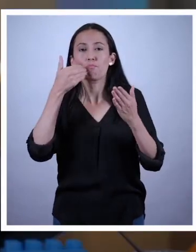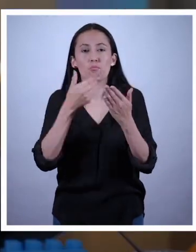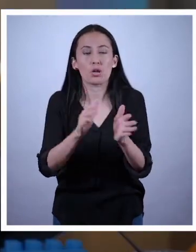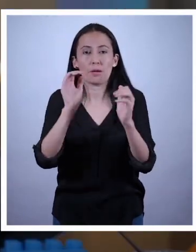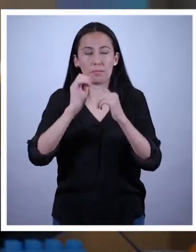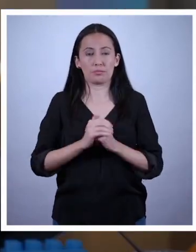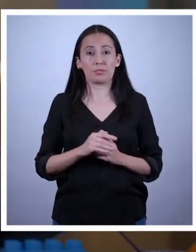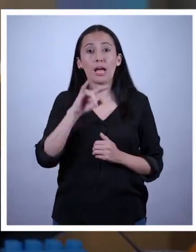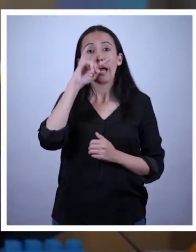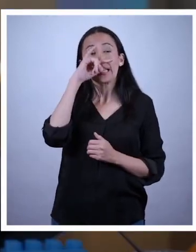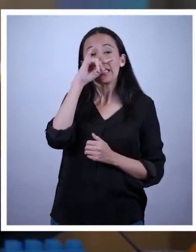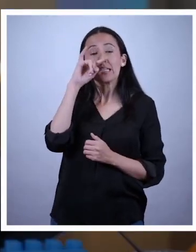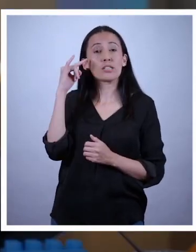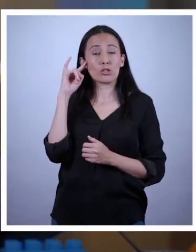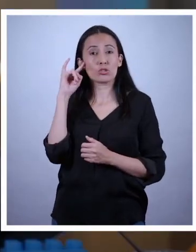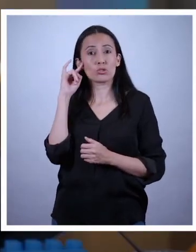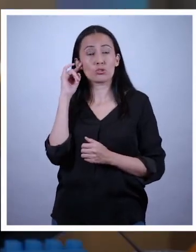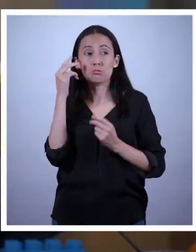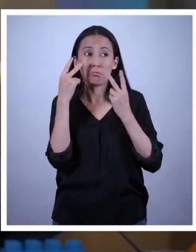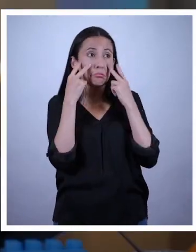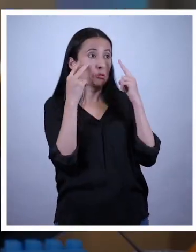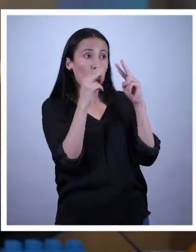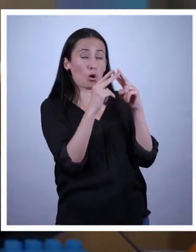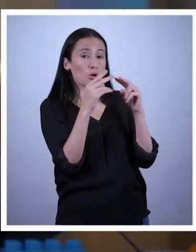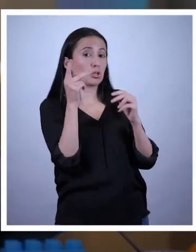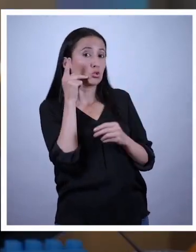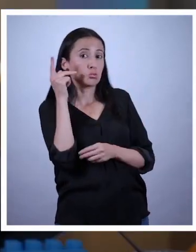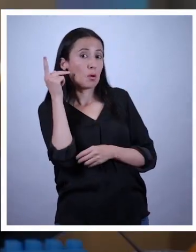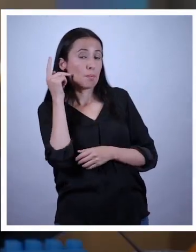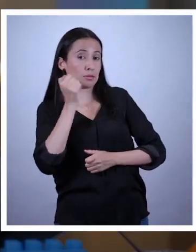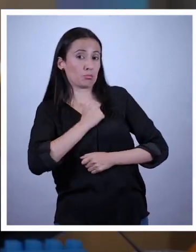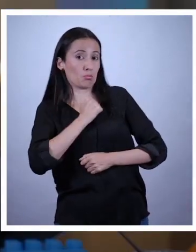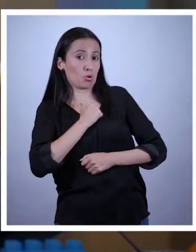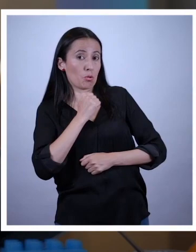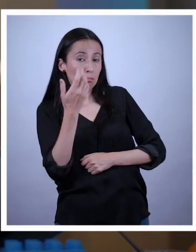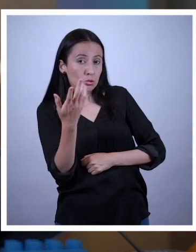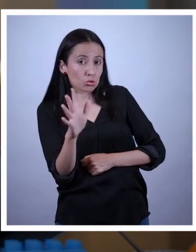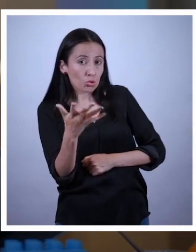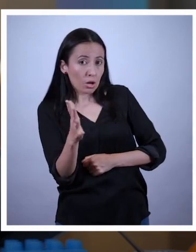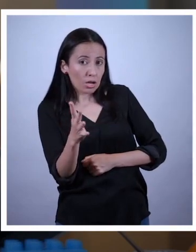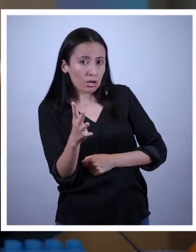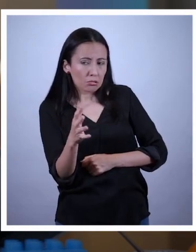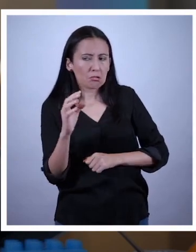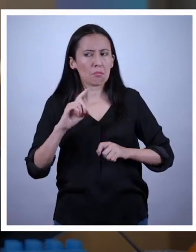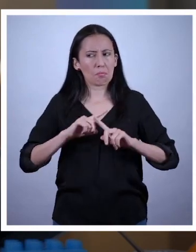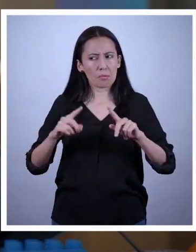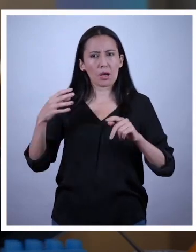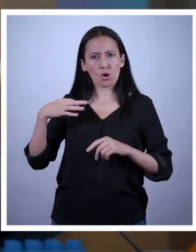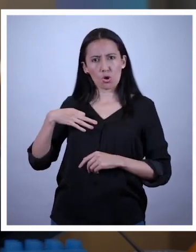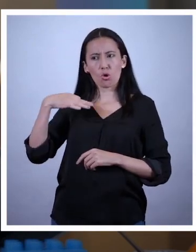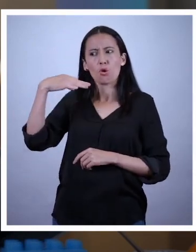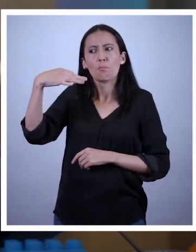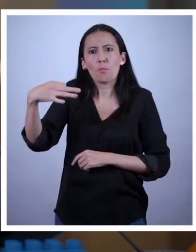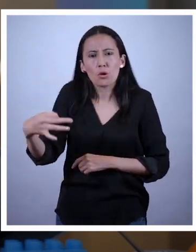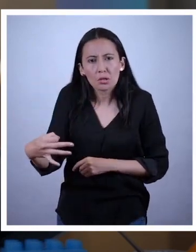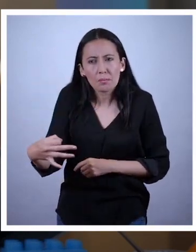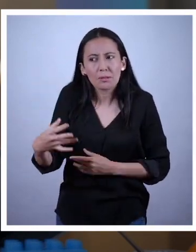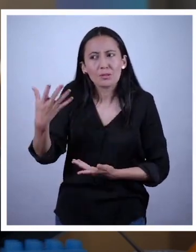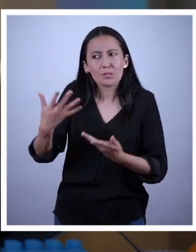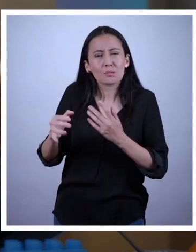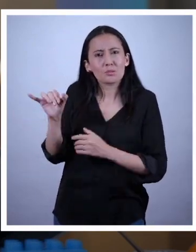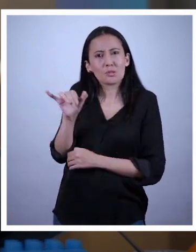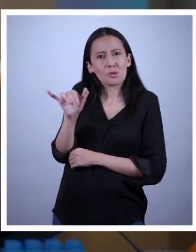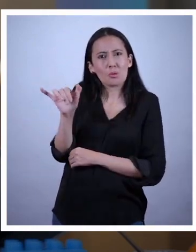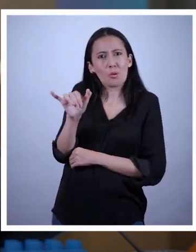descendencias. Por ejemplo, hay casos de niños adoptados que no conocen a sus padres biológicos, pero aún así heredan sus